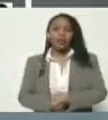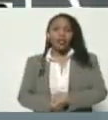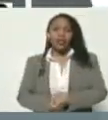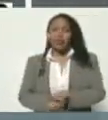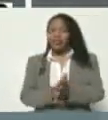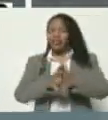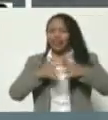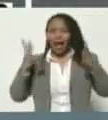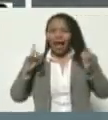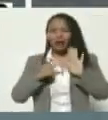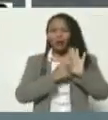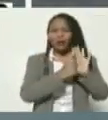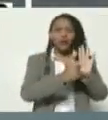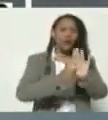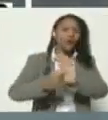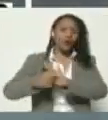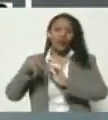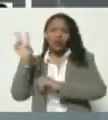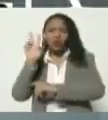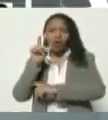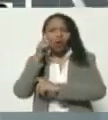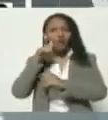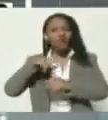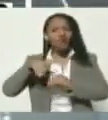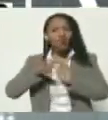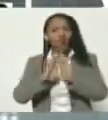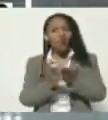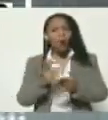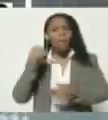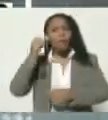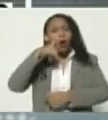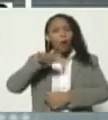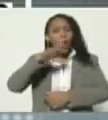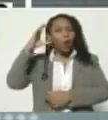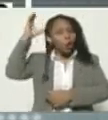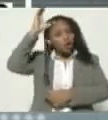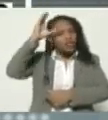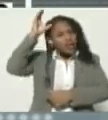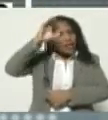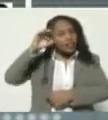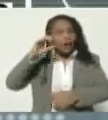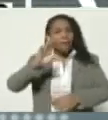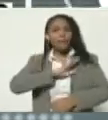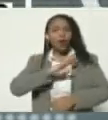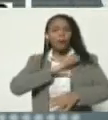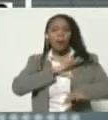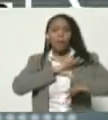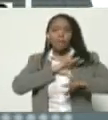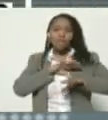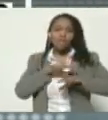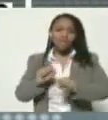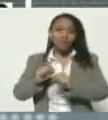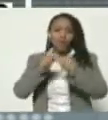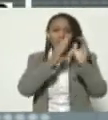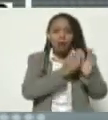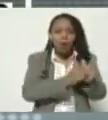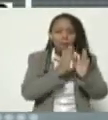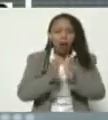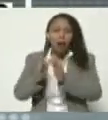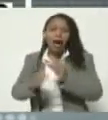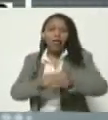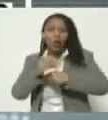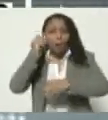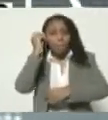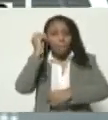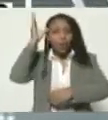y al mundo. De cómo un pueblo consciente, empoderado y organizado es capaz